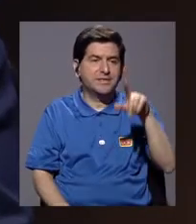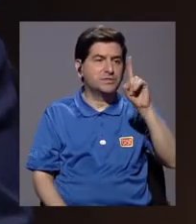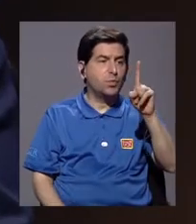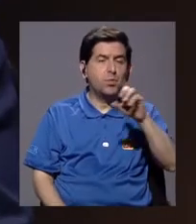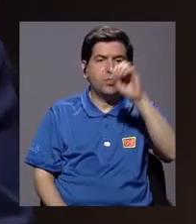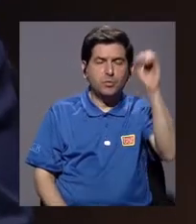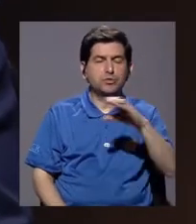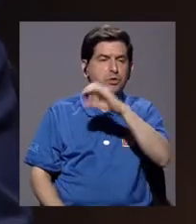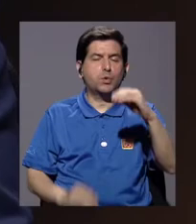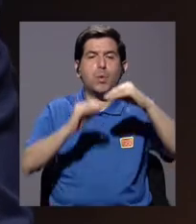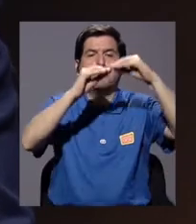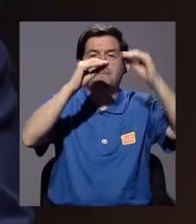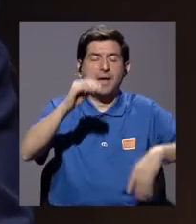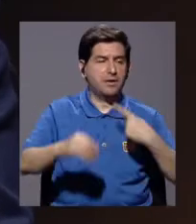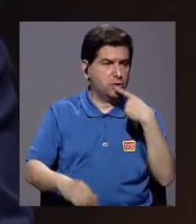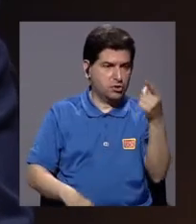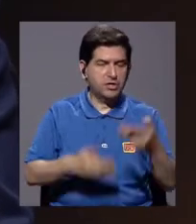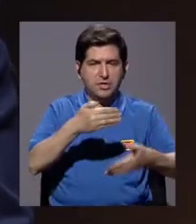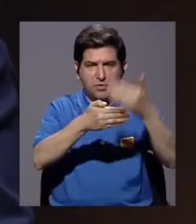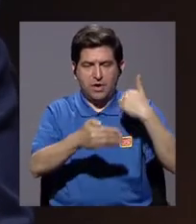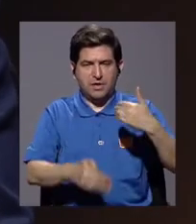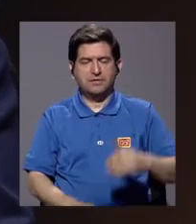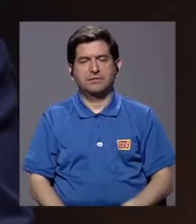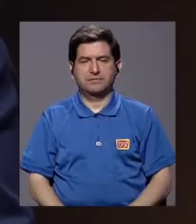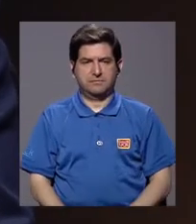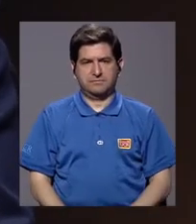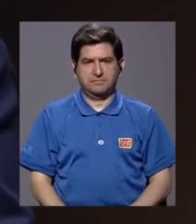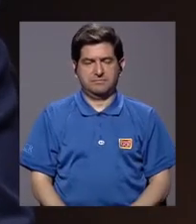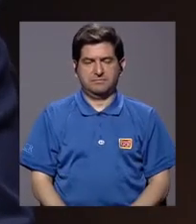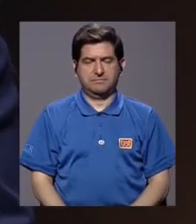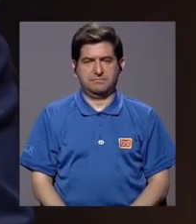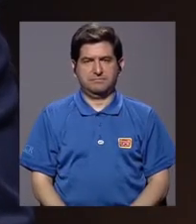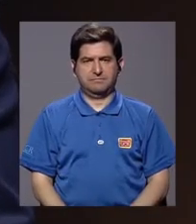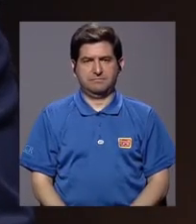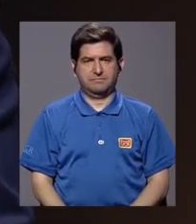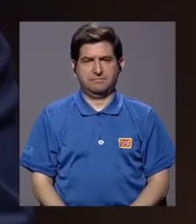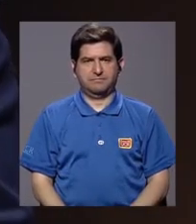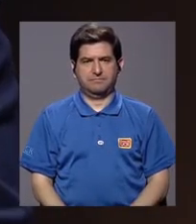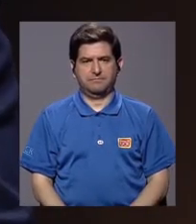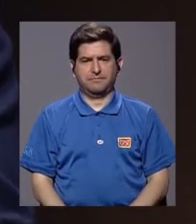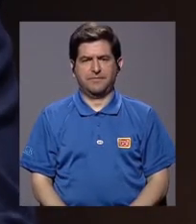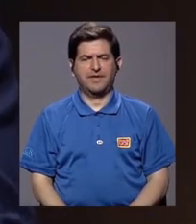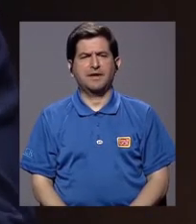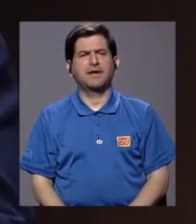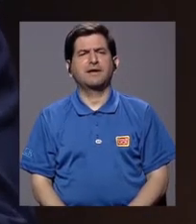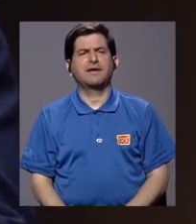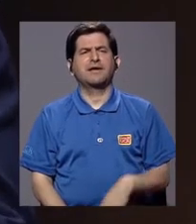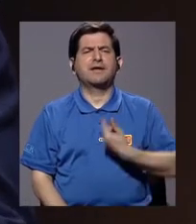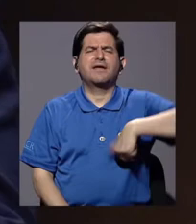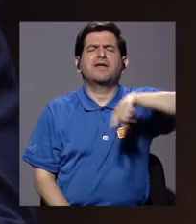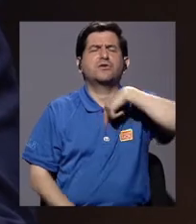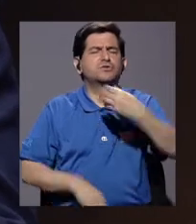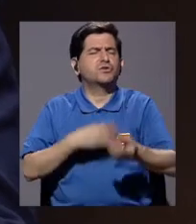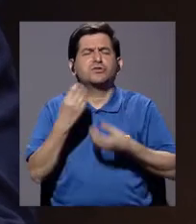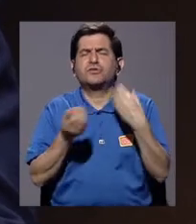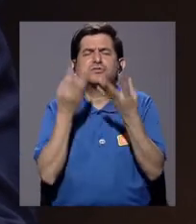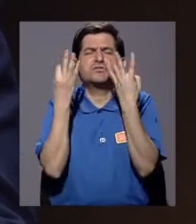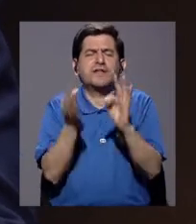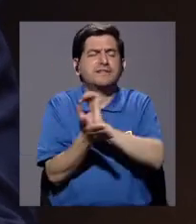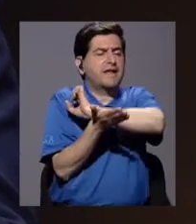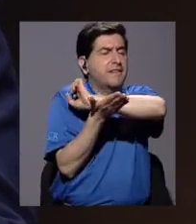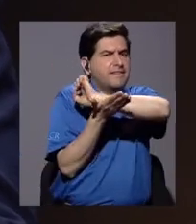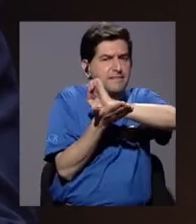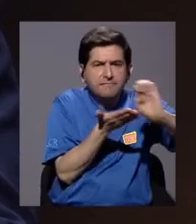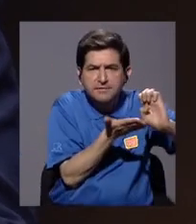del 1% o menos, como indicaba, sí. Se indicaba antes. ¿Qué disposiciones tomamos nosotros para tratar